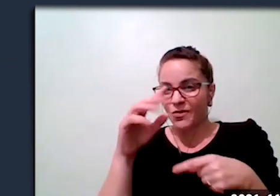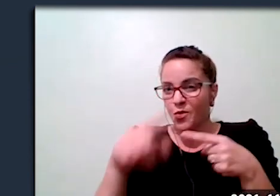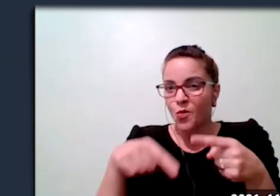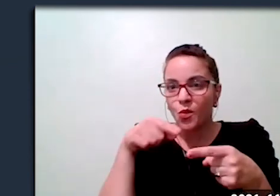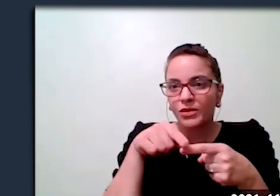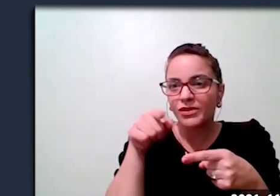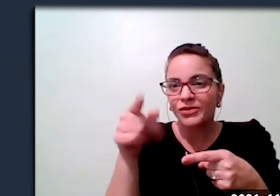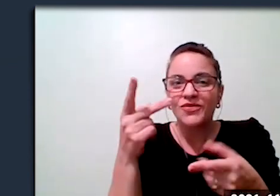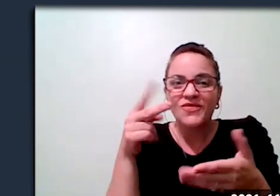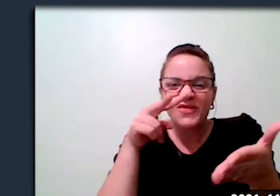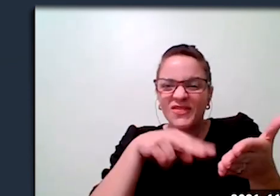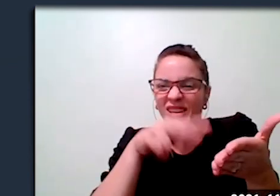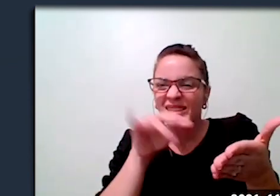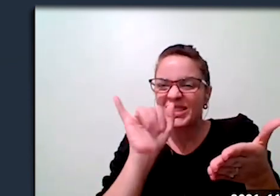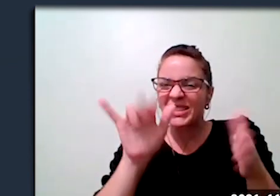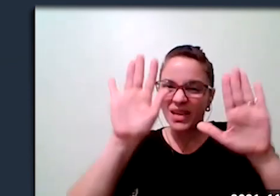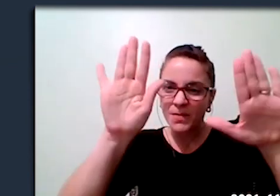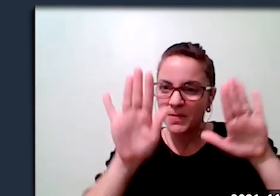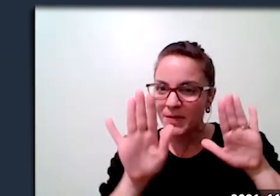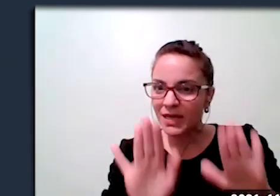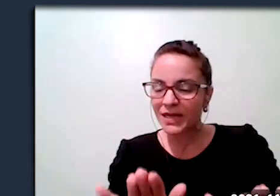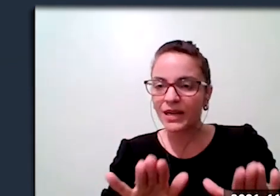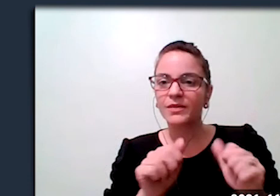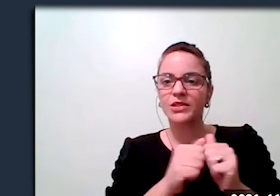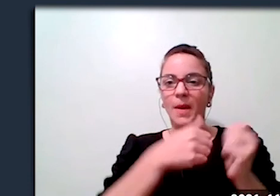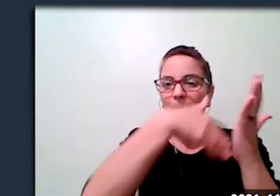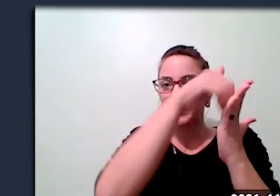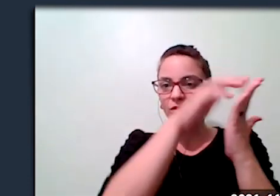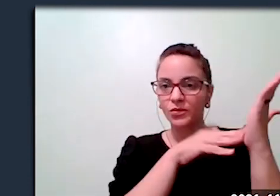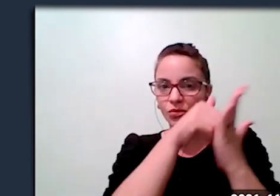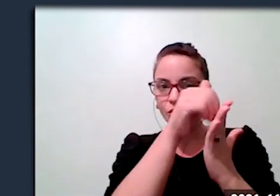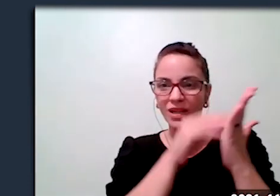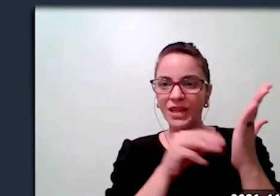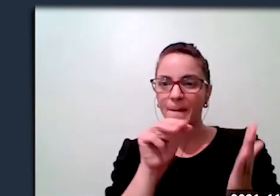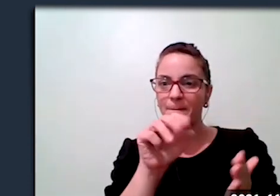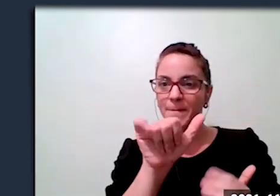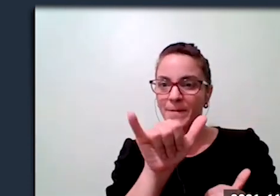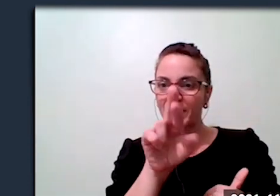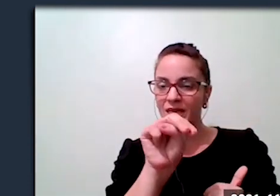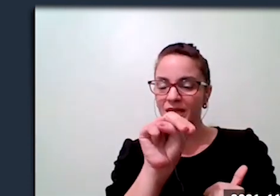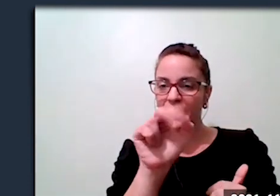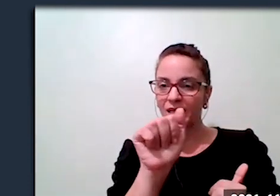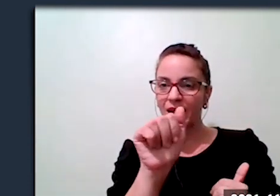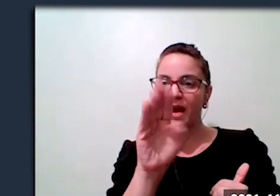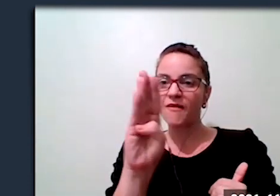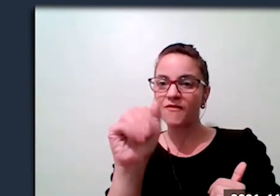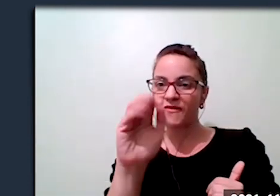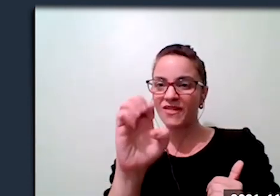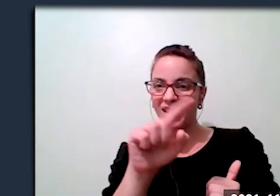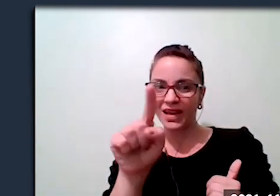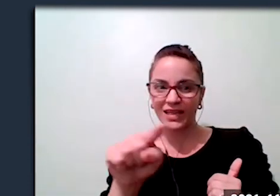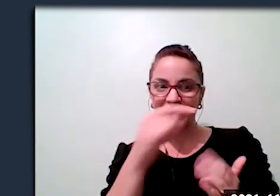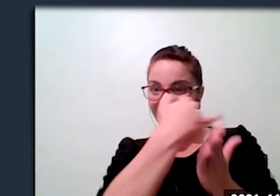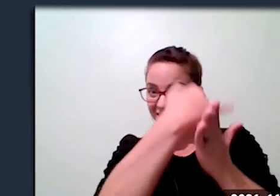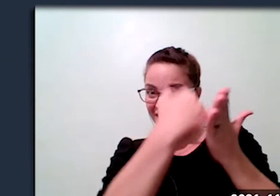estupenda, dramática pintura de Mirna Báez titulada Mangle, hace una